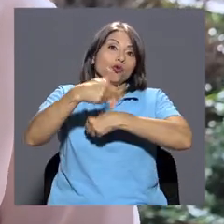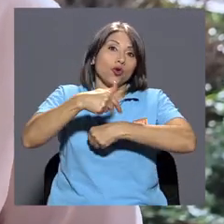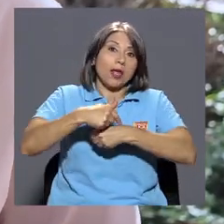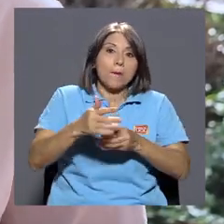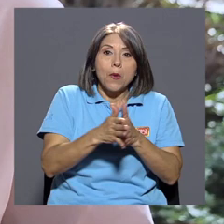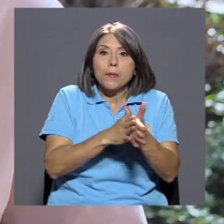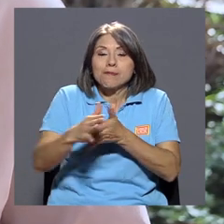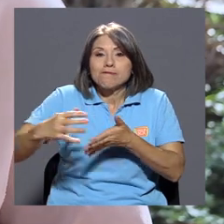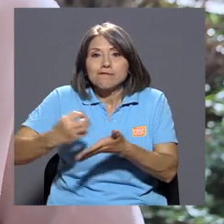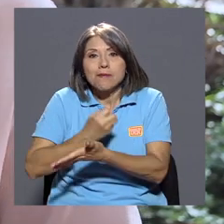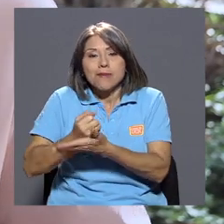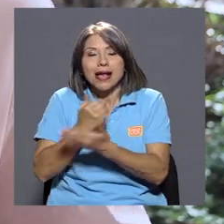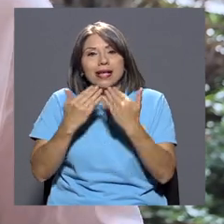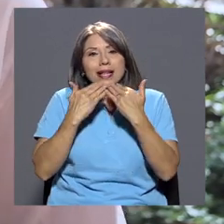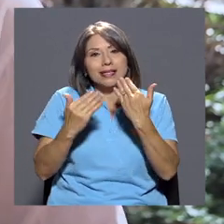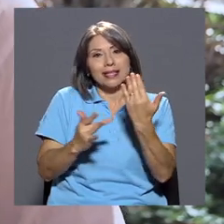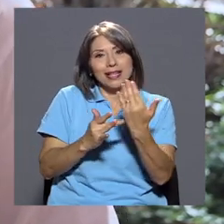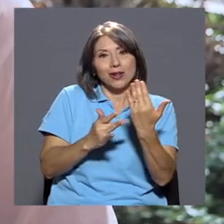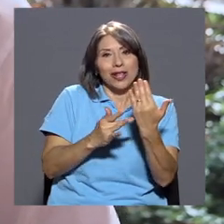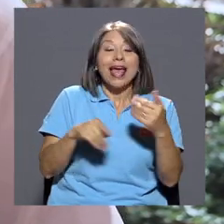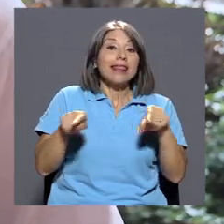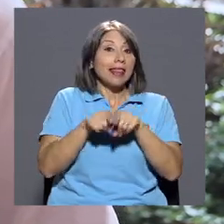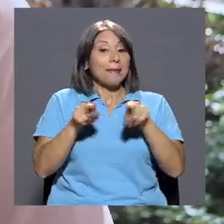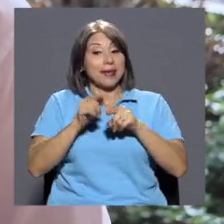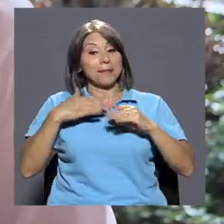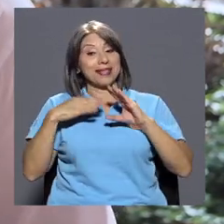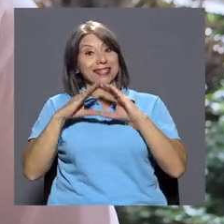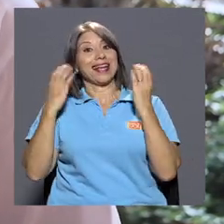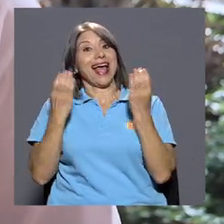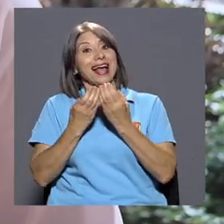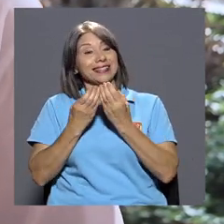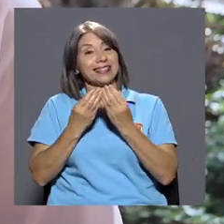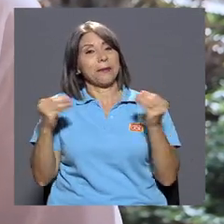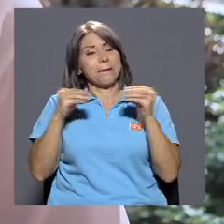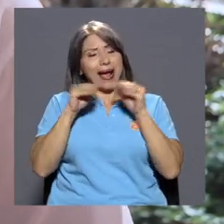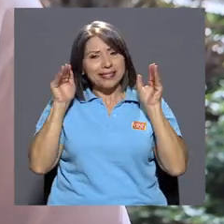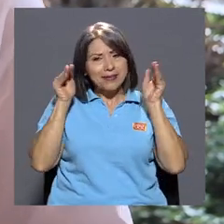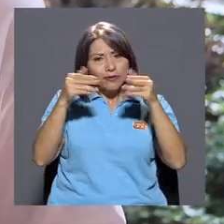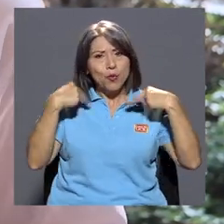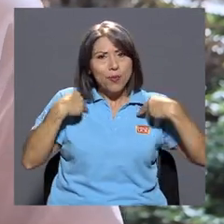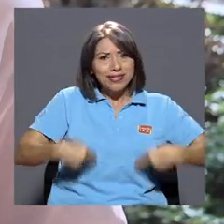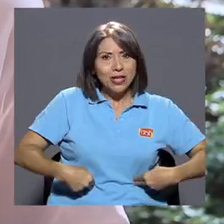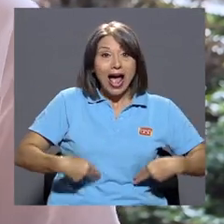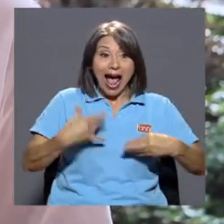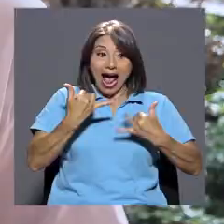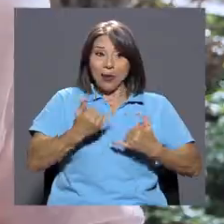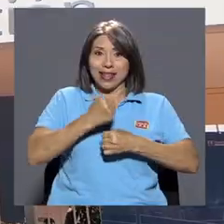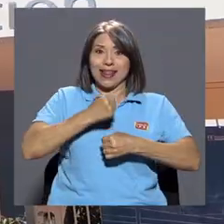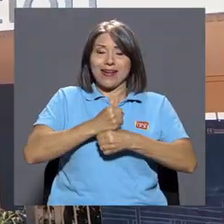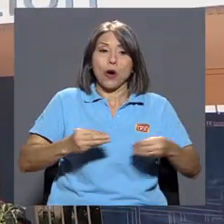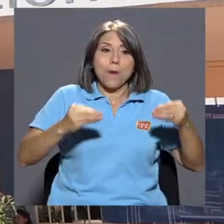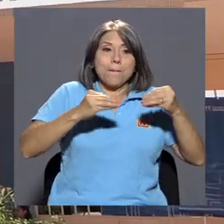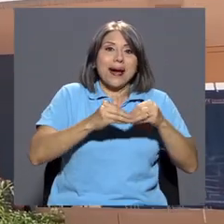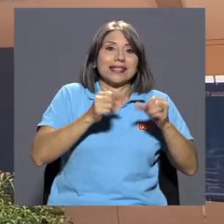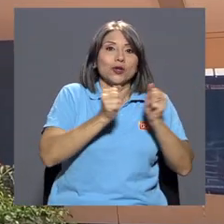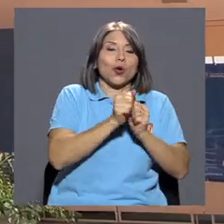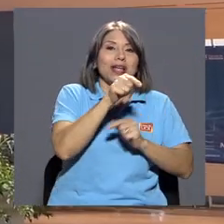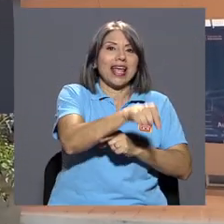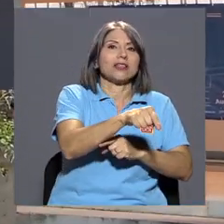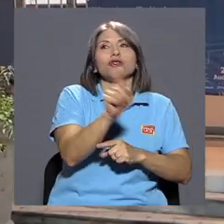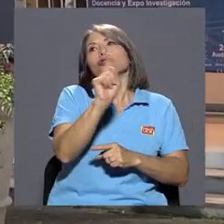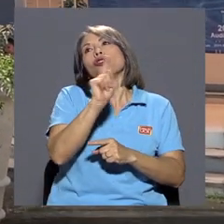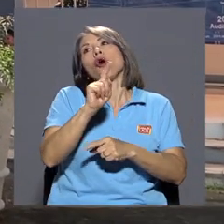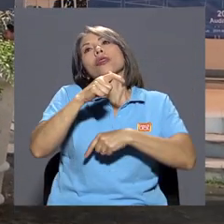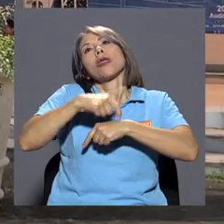gracias a la tecnología y he humanizado mis clases porque ahora trabajo mucho más con mi alumnado en vez de pasar la mayoría de la clase dando una explicación de